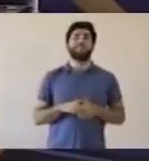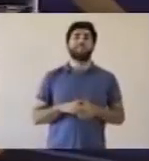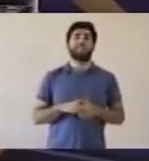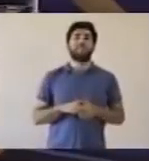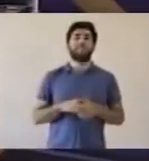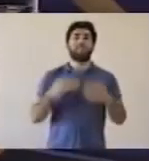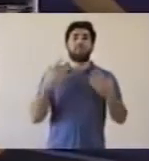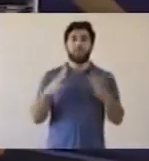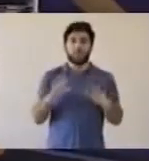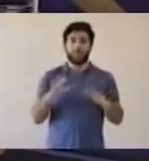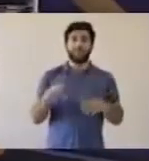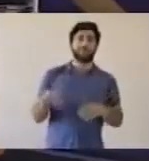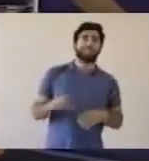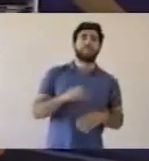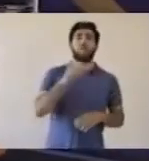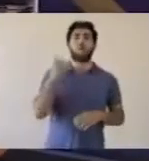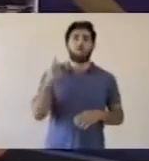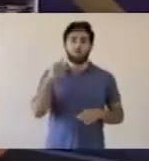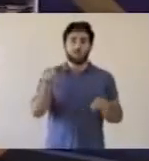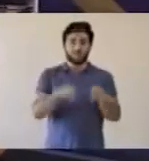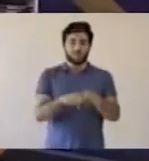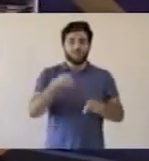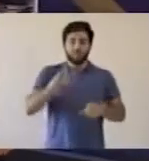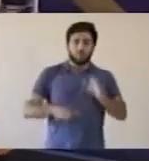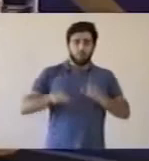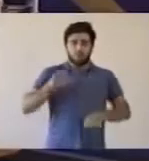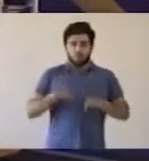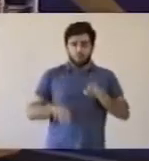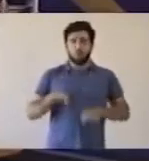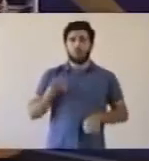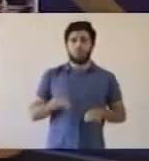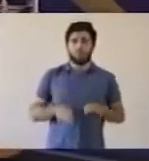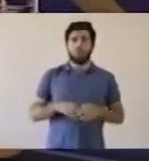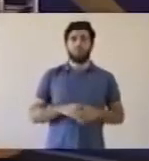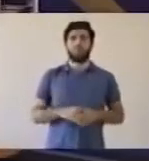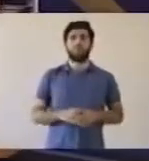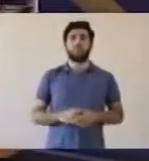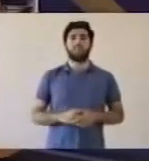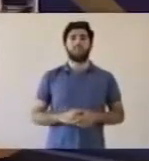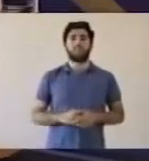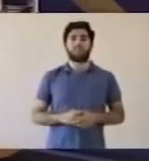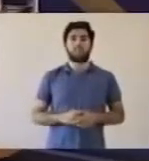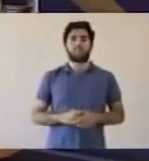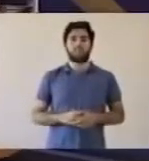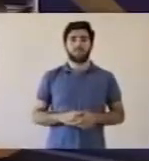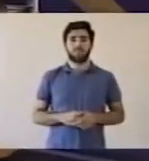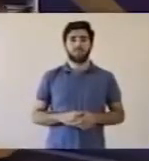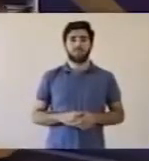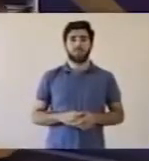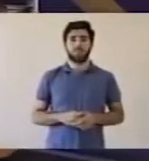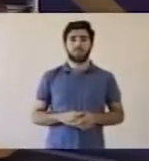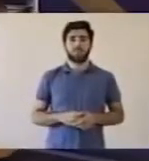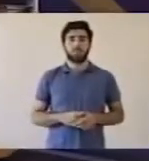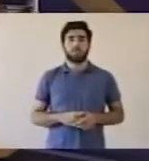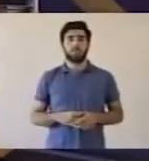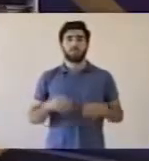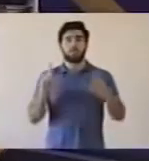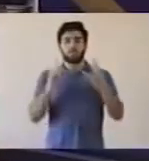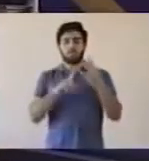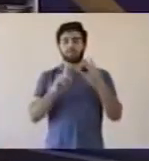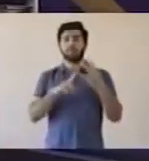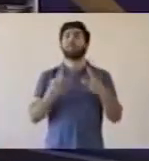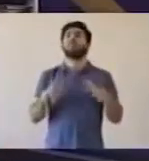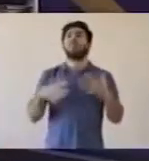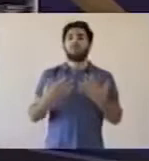en la guitarra. Tenemos el segundo, que es zapatear, entonces vamos a zapatear de esta manera. Y el tercero